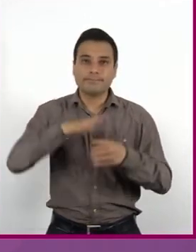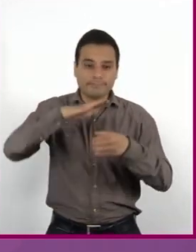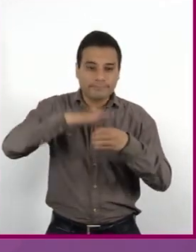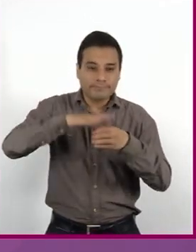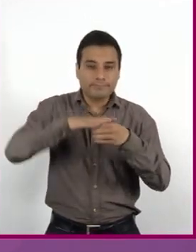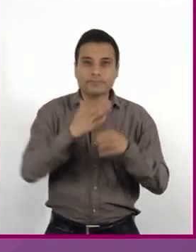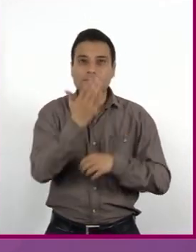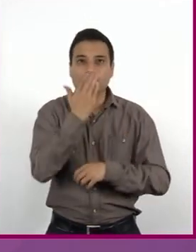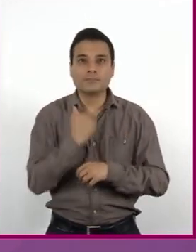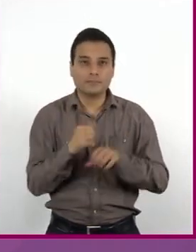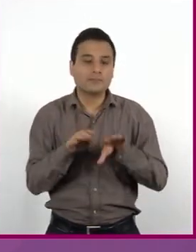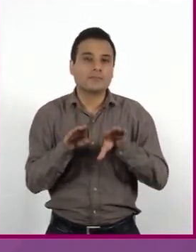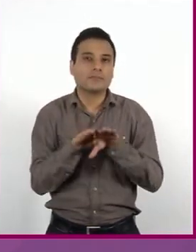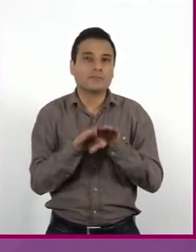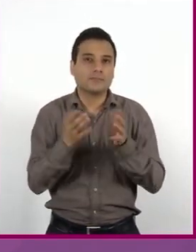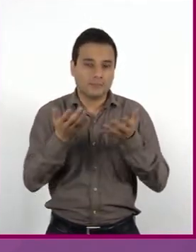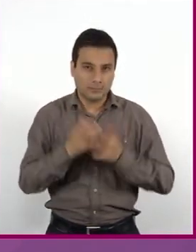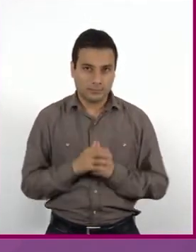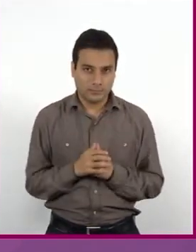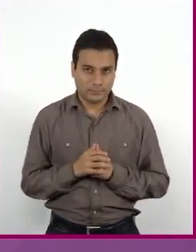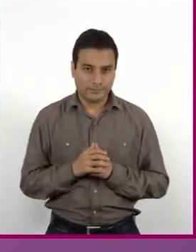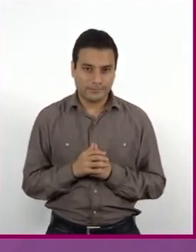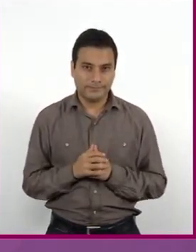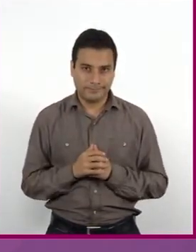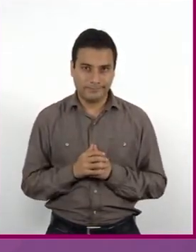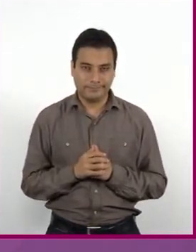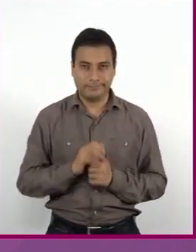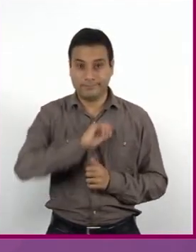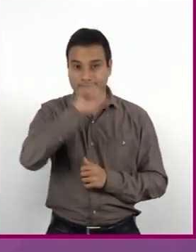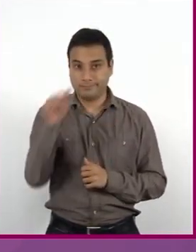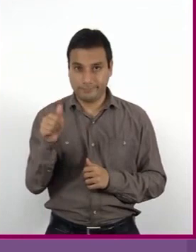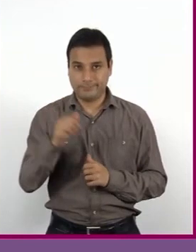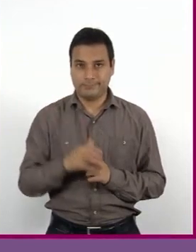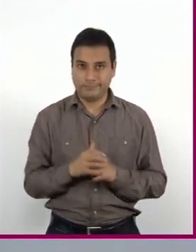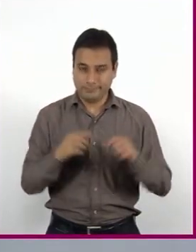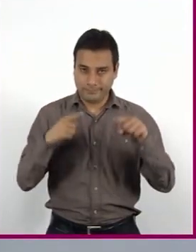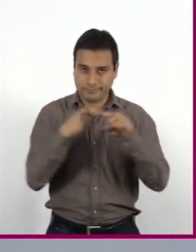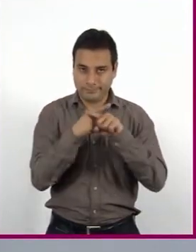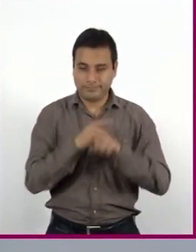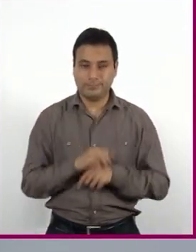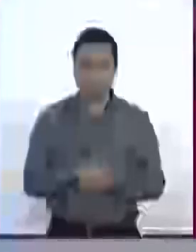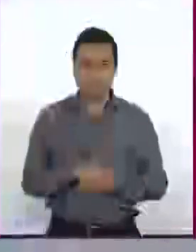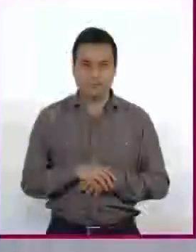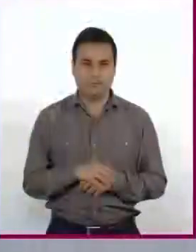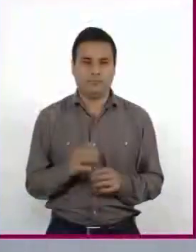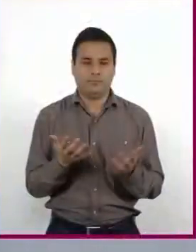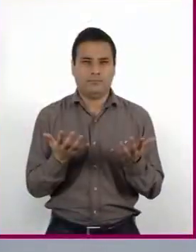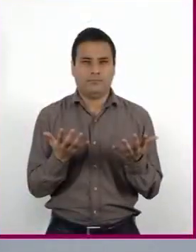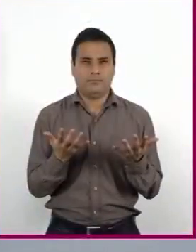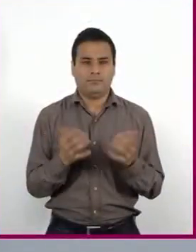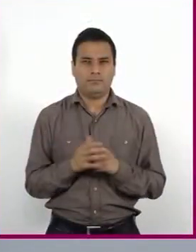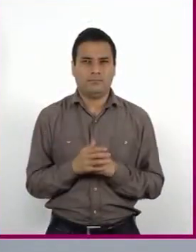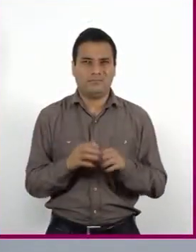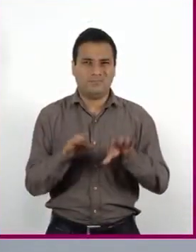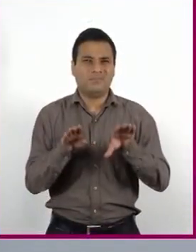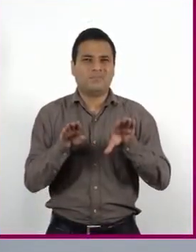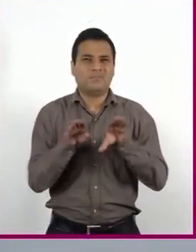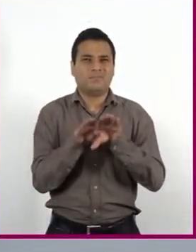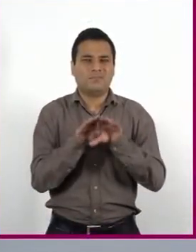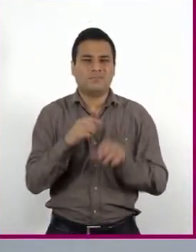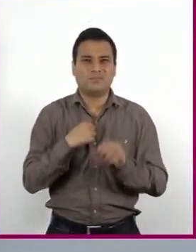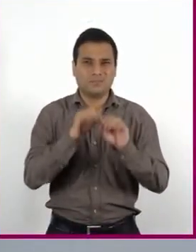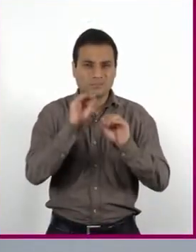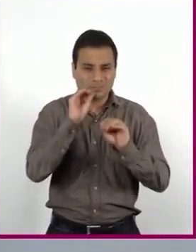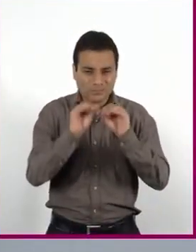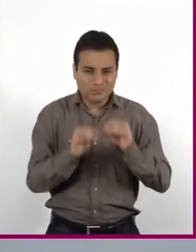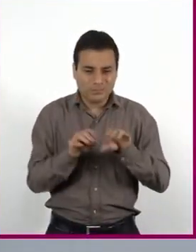tendría 2 bases de distinto tamaño, que se superpondrían o empalmarían. Entonces, ¿cómo construir un desarrollo